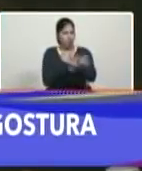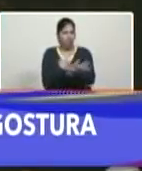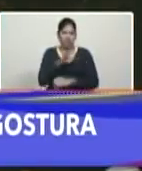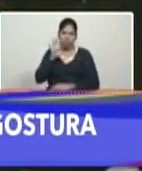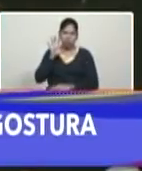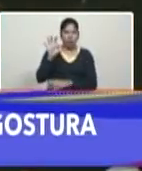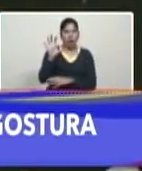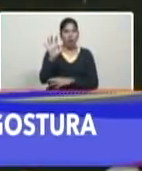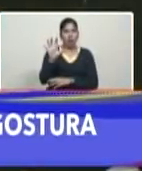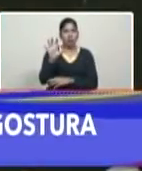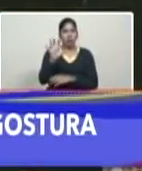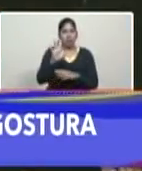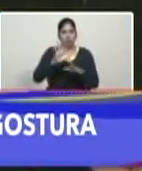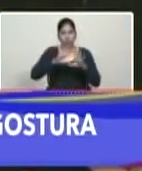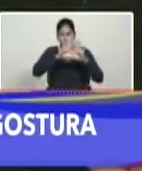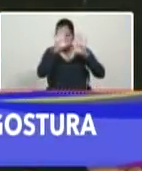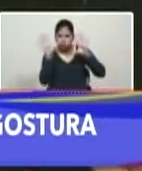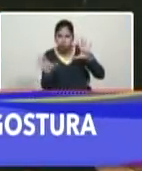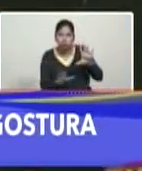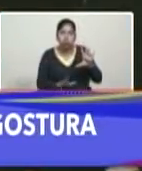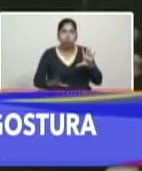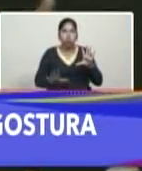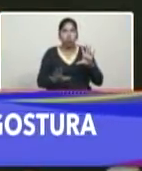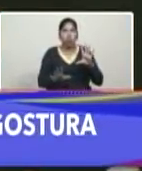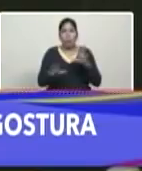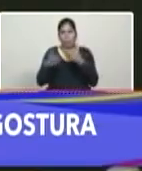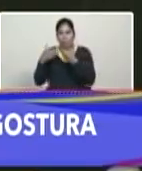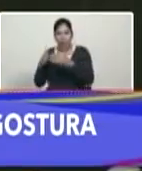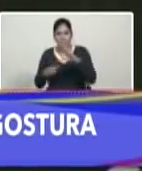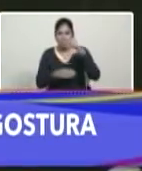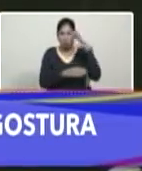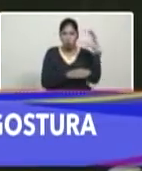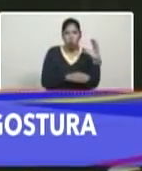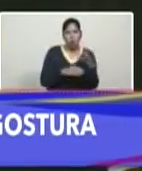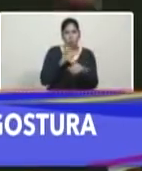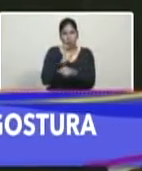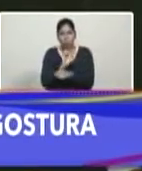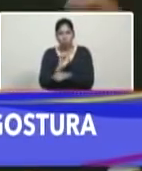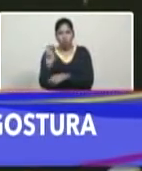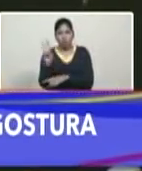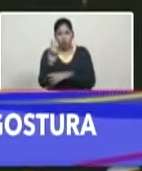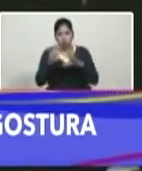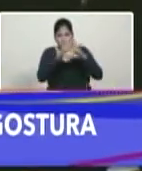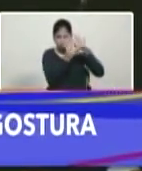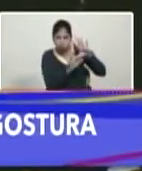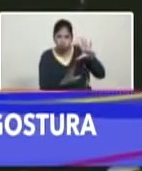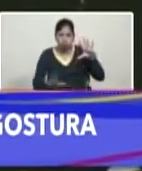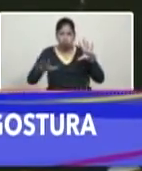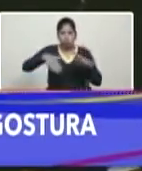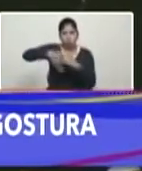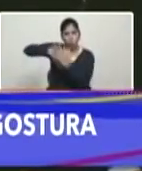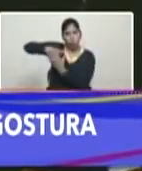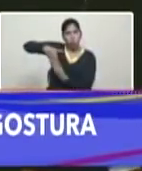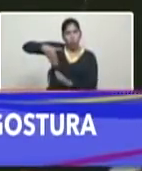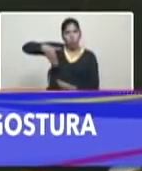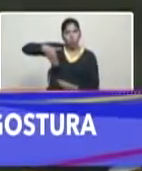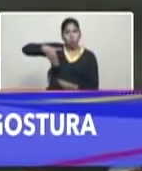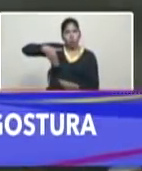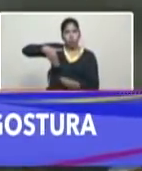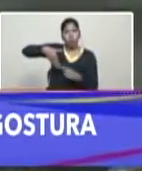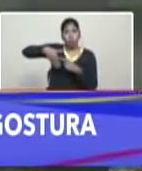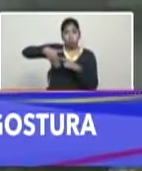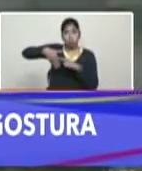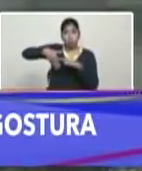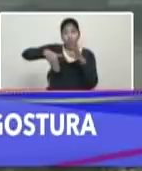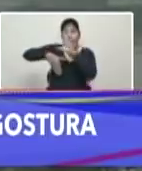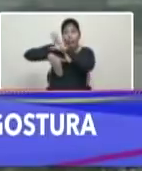Gran Colombia y que agrupara toda esta fuerza inmensa del Orinoco hasta el Pacífico, del Caribe